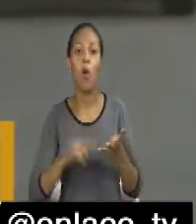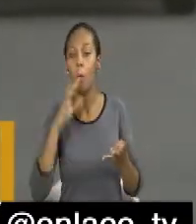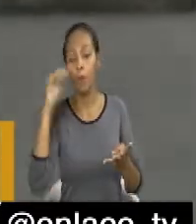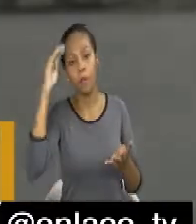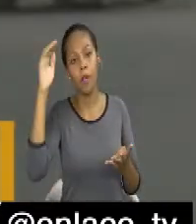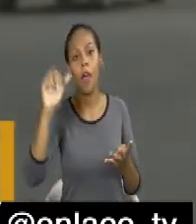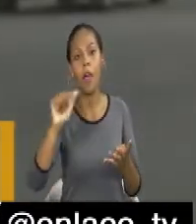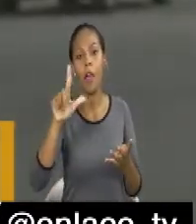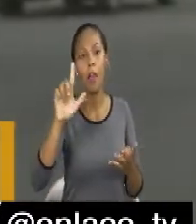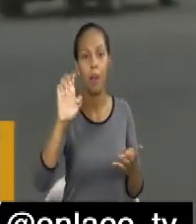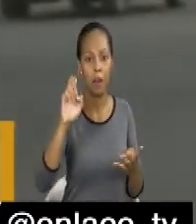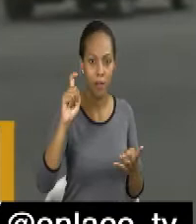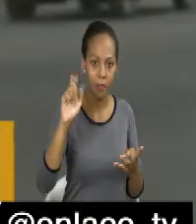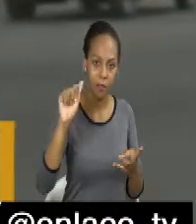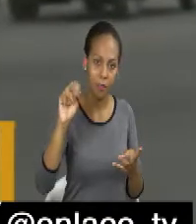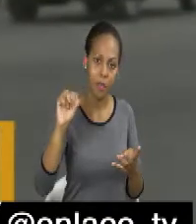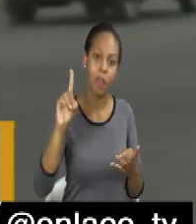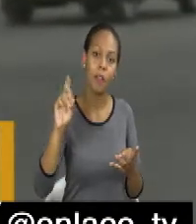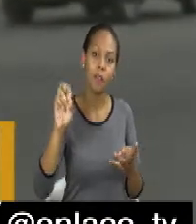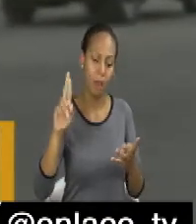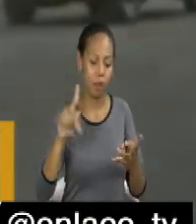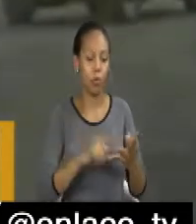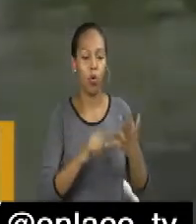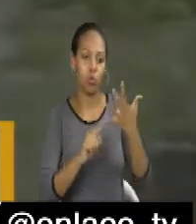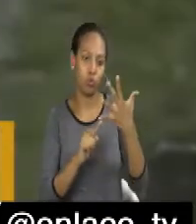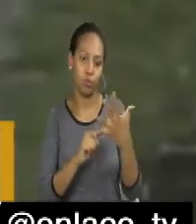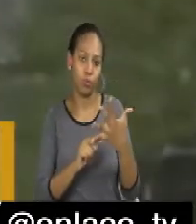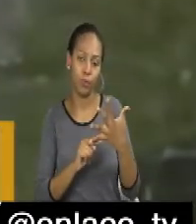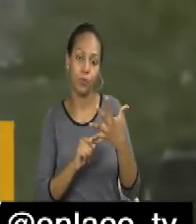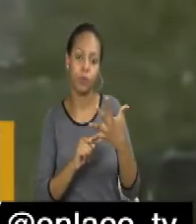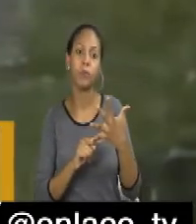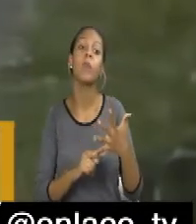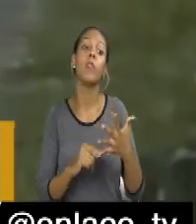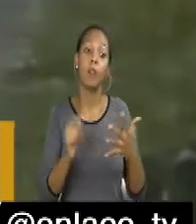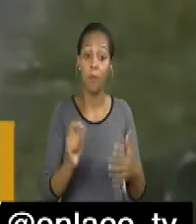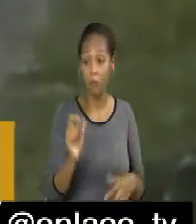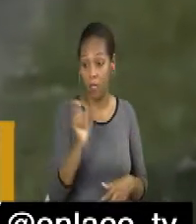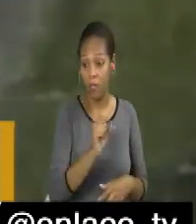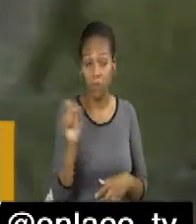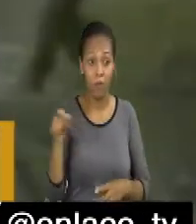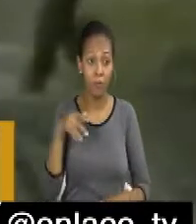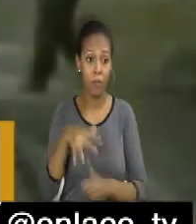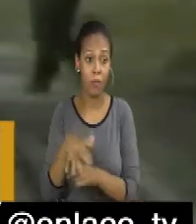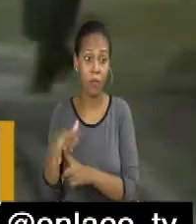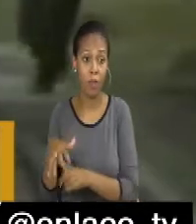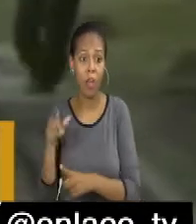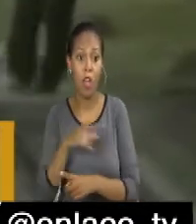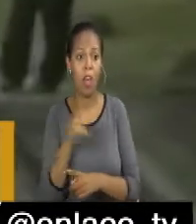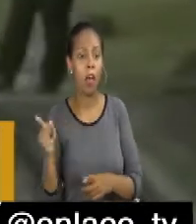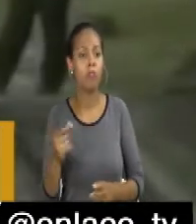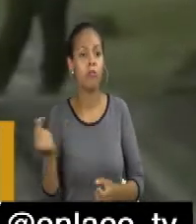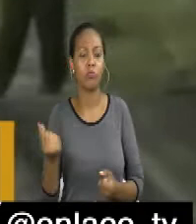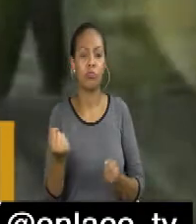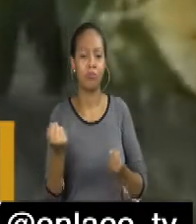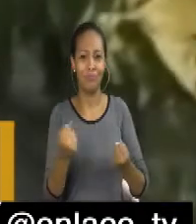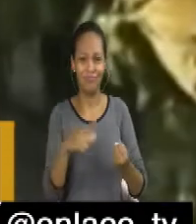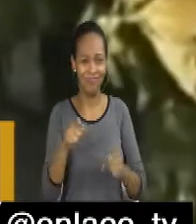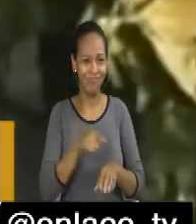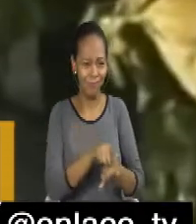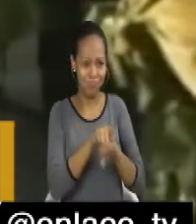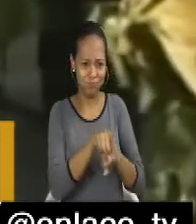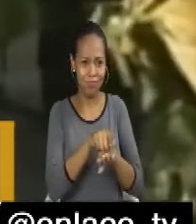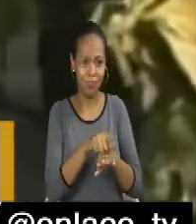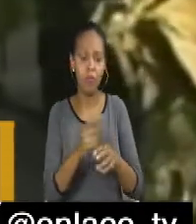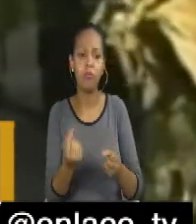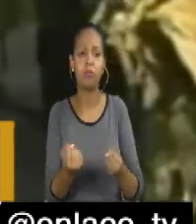y Alexander Acevedo Ramírez. Según las investigaciones, las víctimas se encontraban inmovilizando un carro tanque que contenía 55